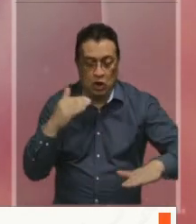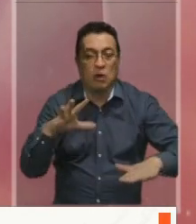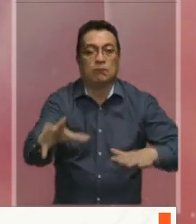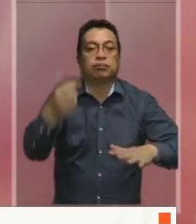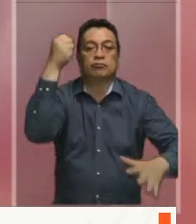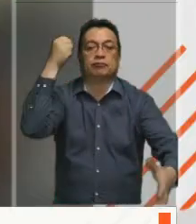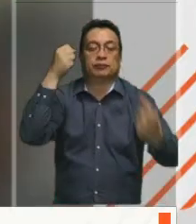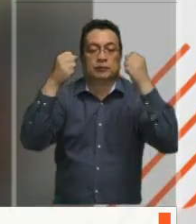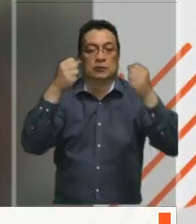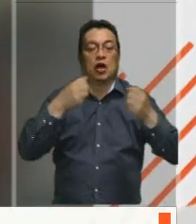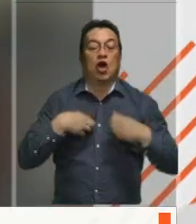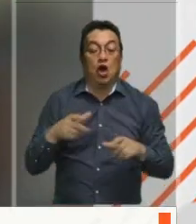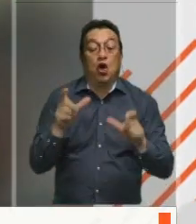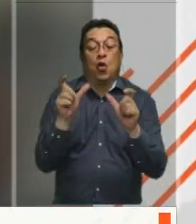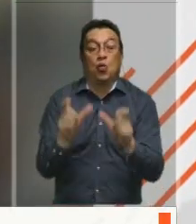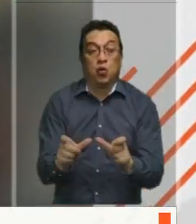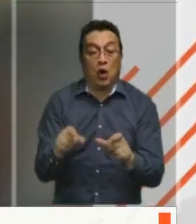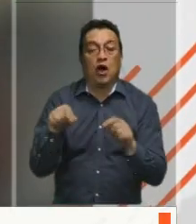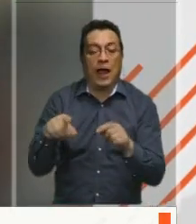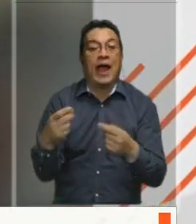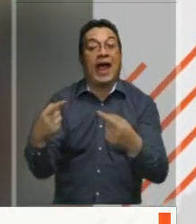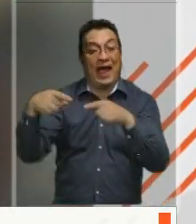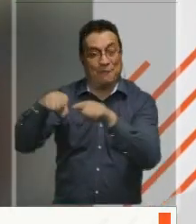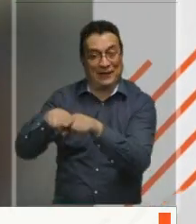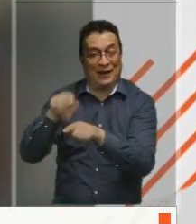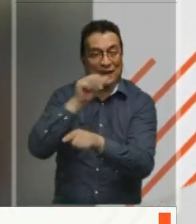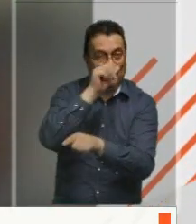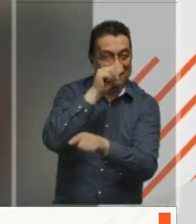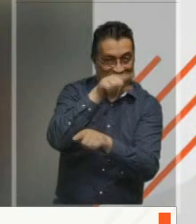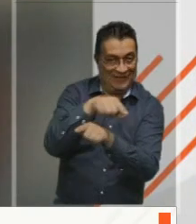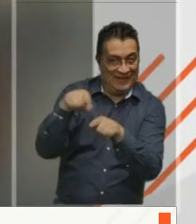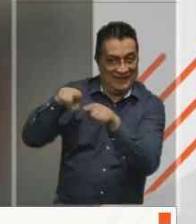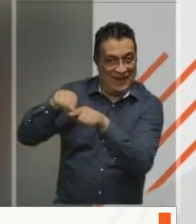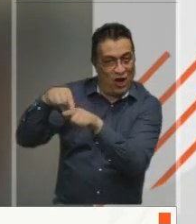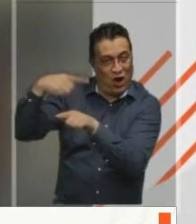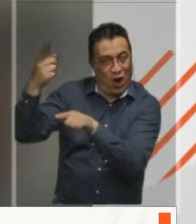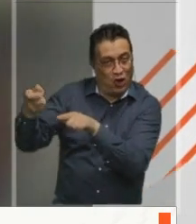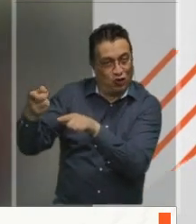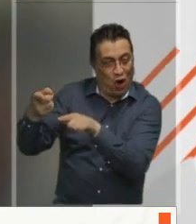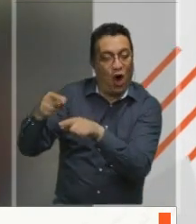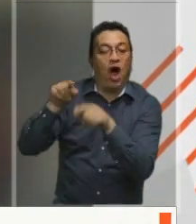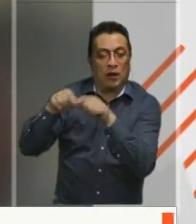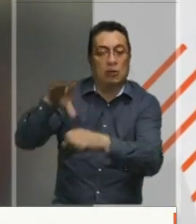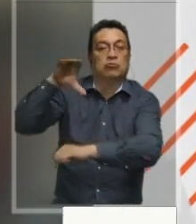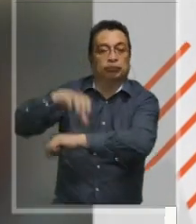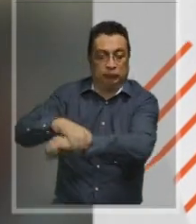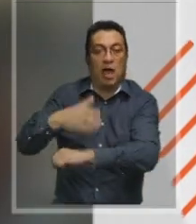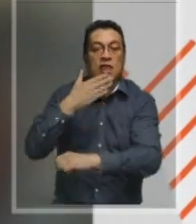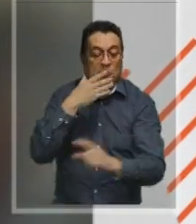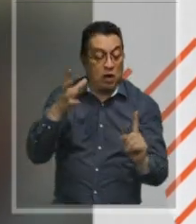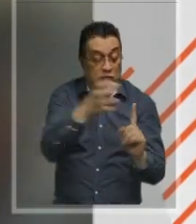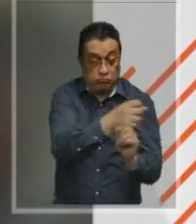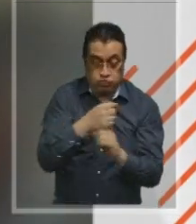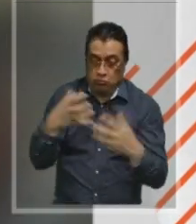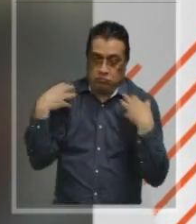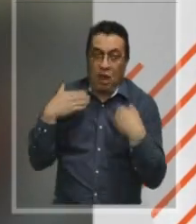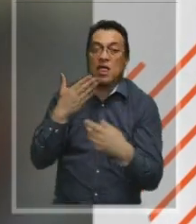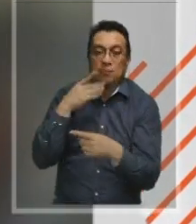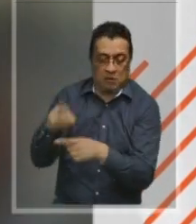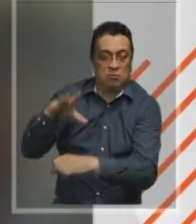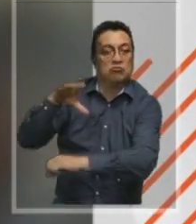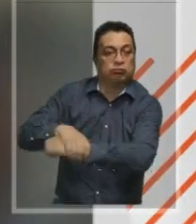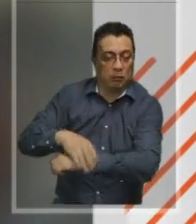quienes estaban bajo custodia de la actual pareja de este narco, la que también fue detenida por el delito de sustracción de menores.